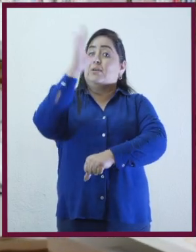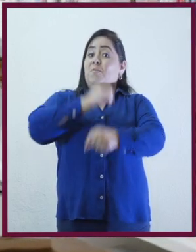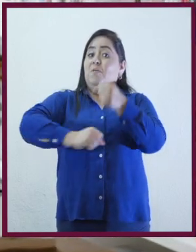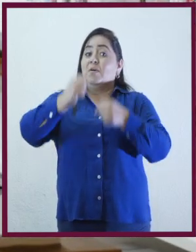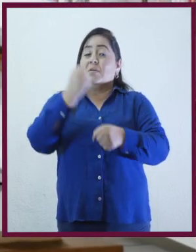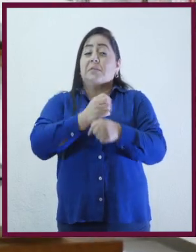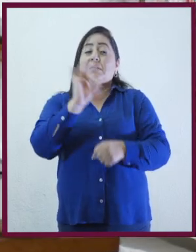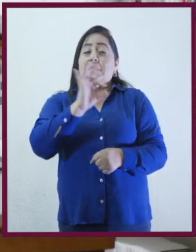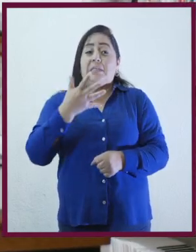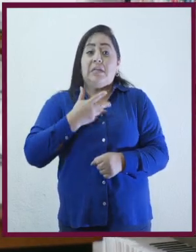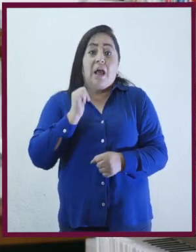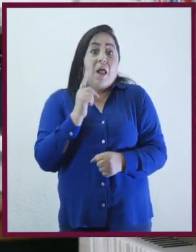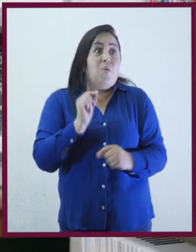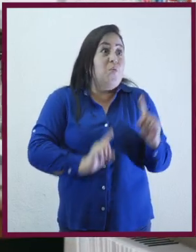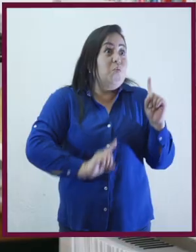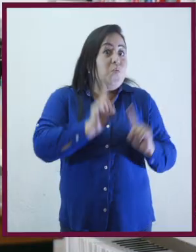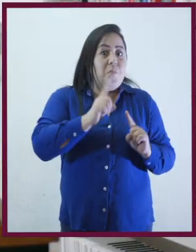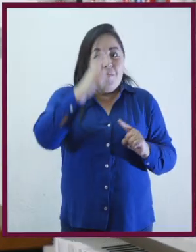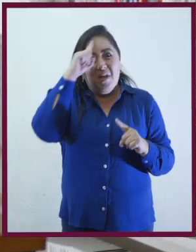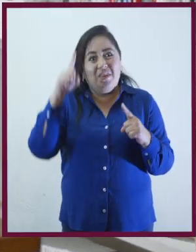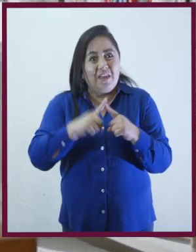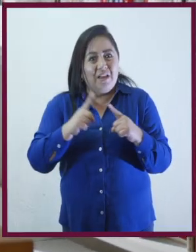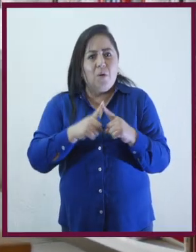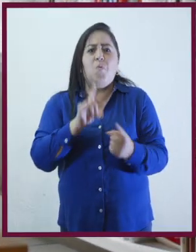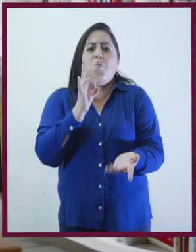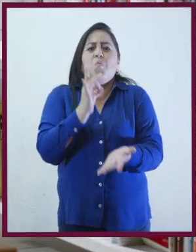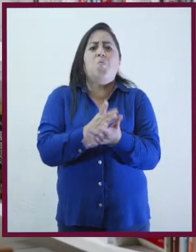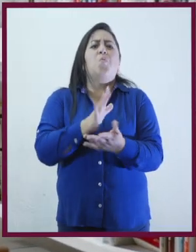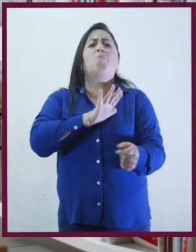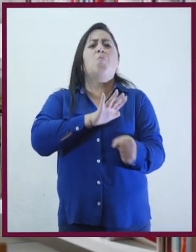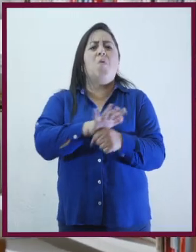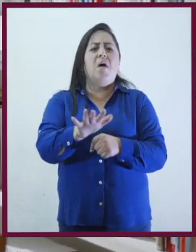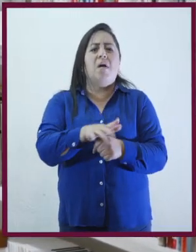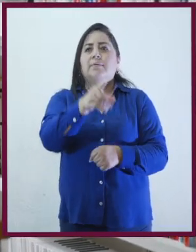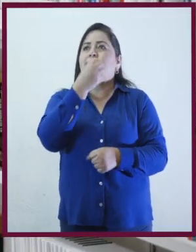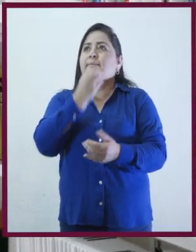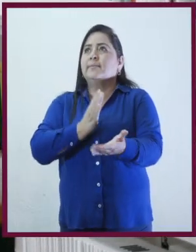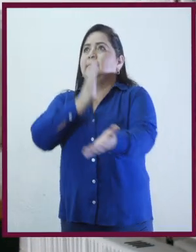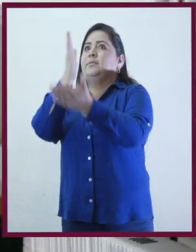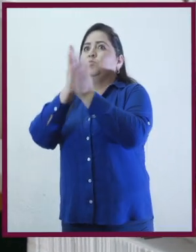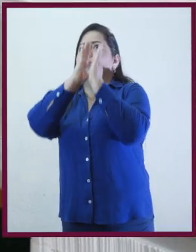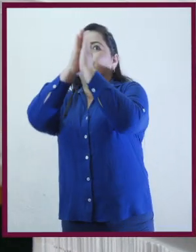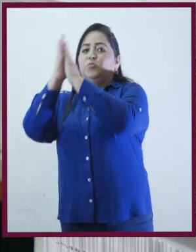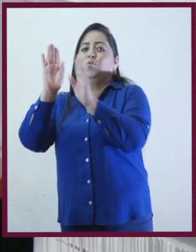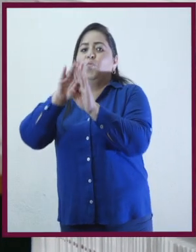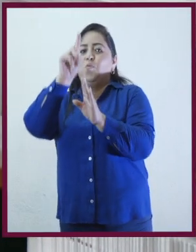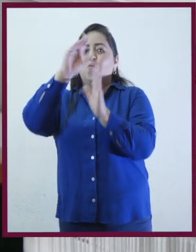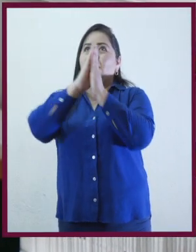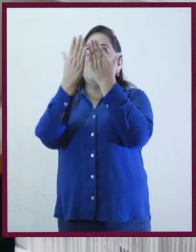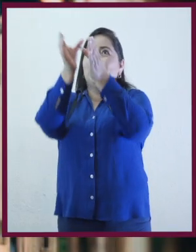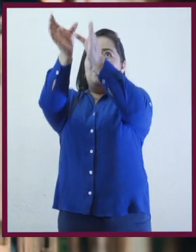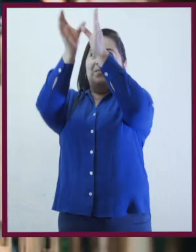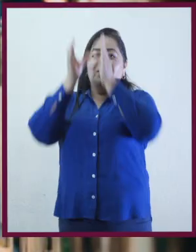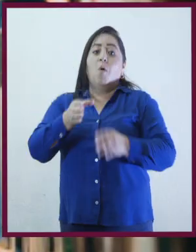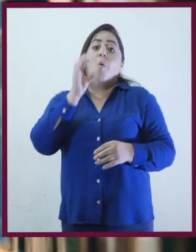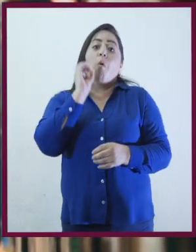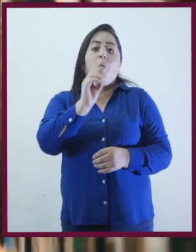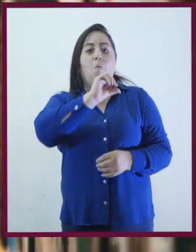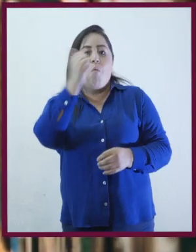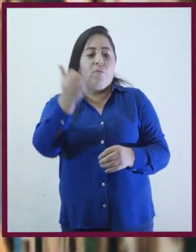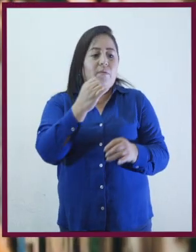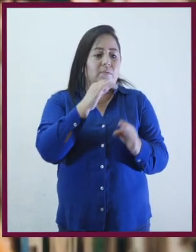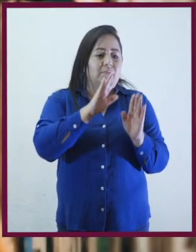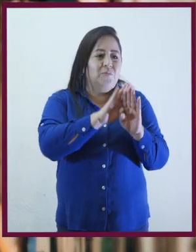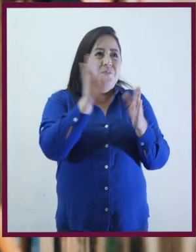si teníamos alguna duda para la tarea, la única solución era ir a la biblioteca por una enciclopedia o a la hemeroteca